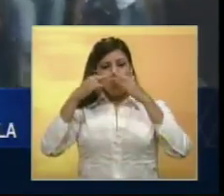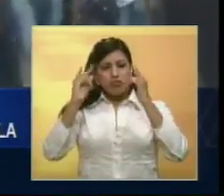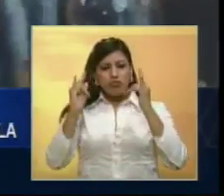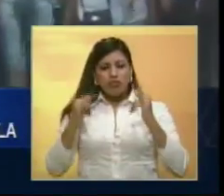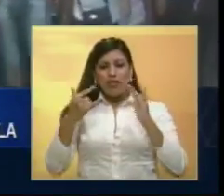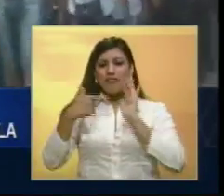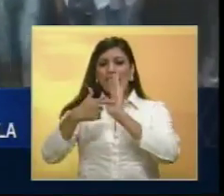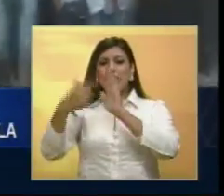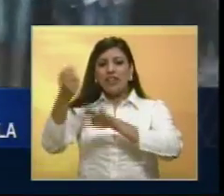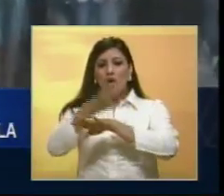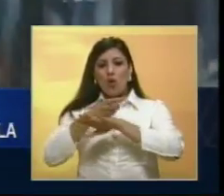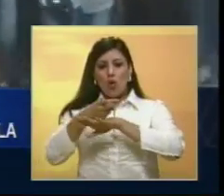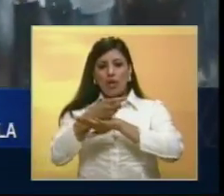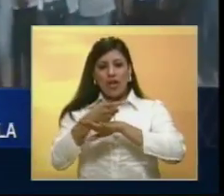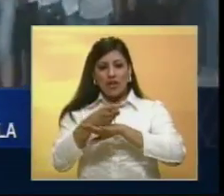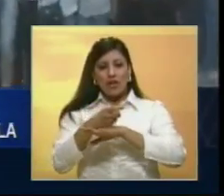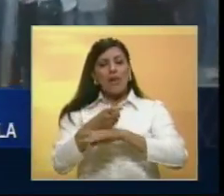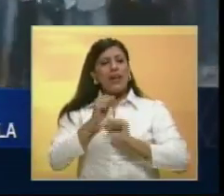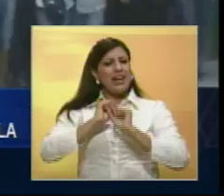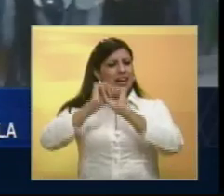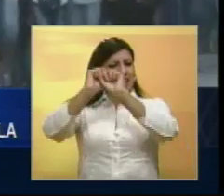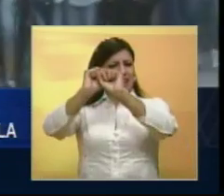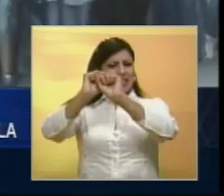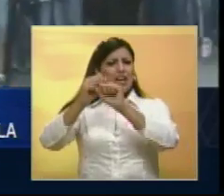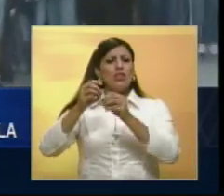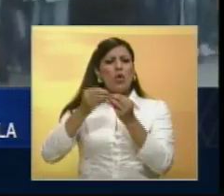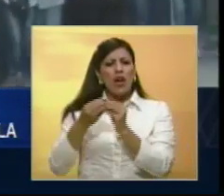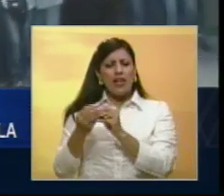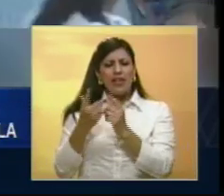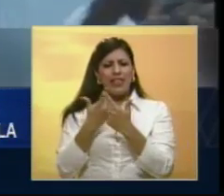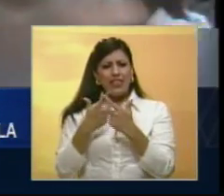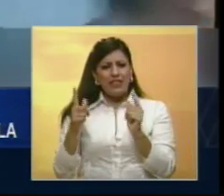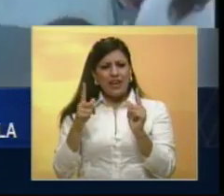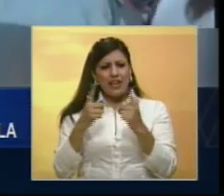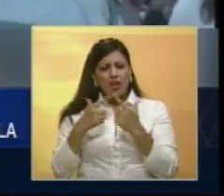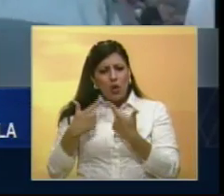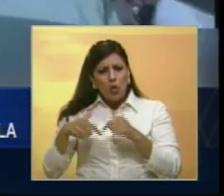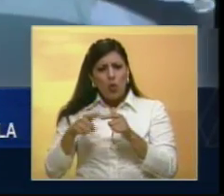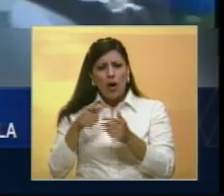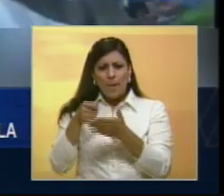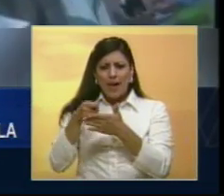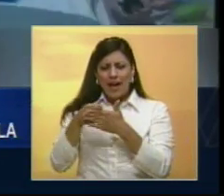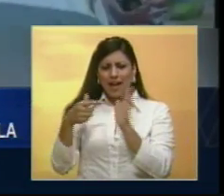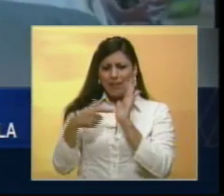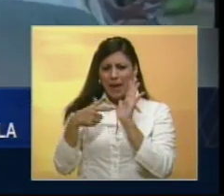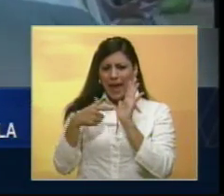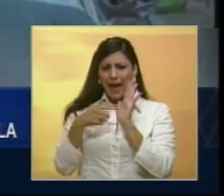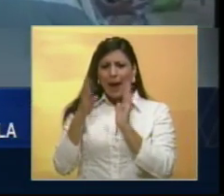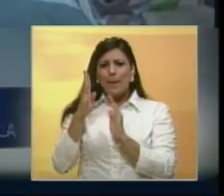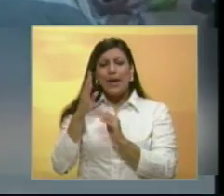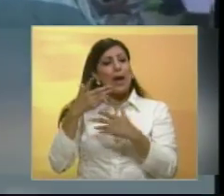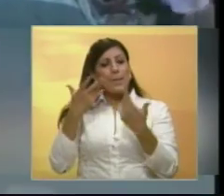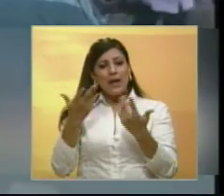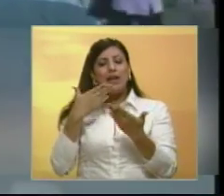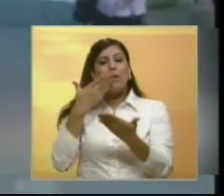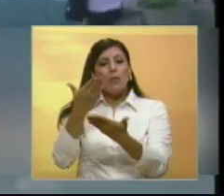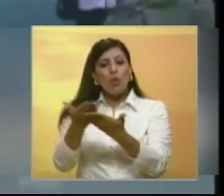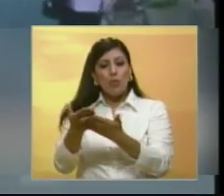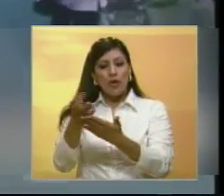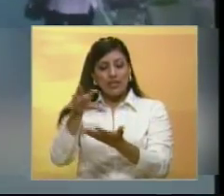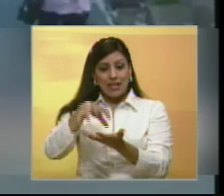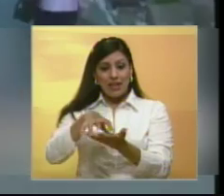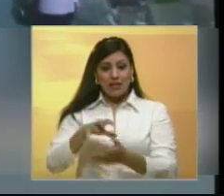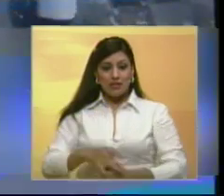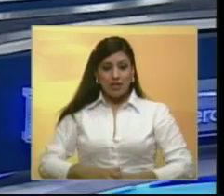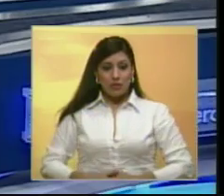frente a la gobernación de Jujuy en rechazo al reordenamiento de la distribución de subsidios a cooperativas que planteó la gobernación de la